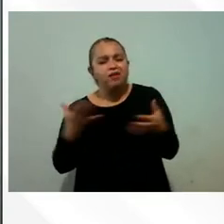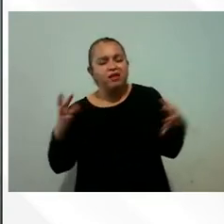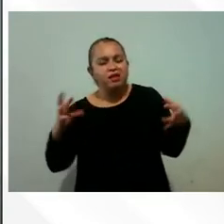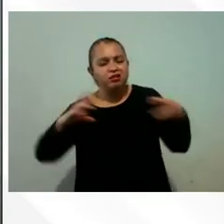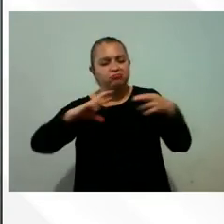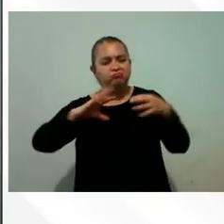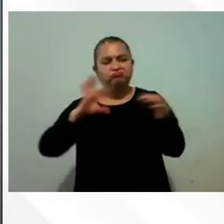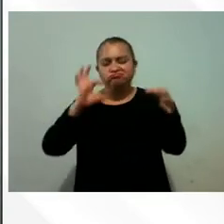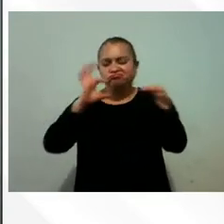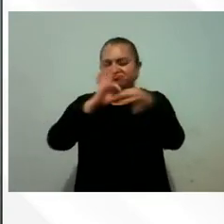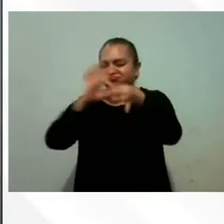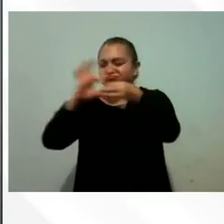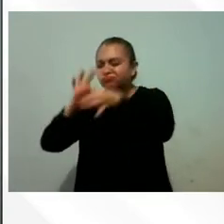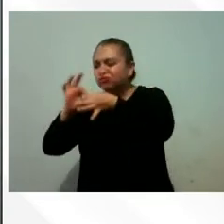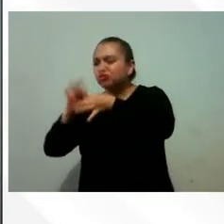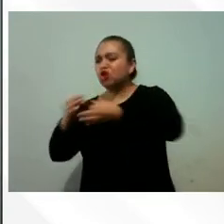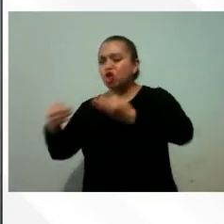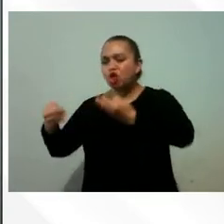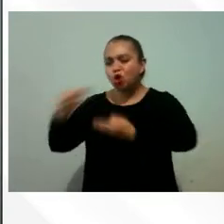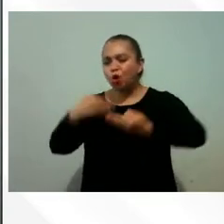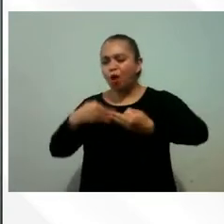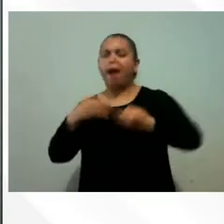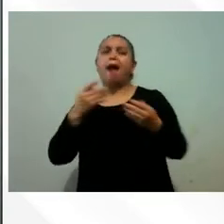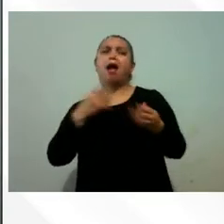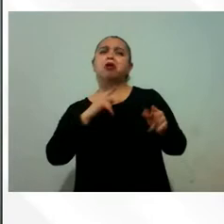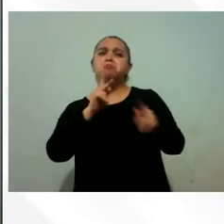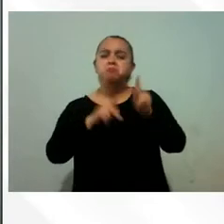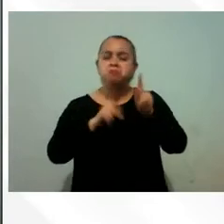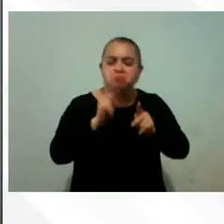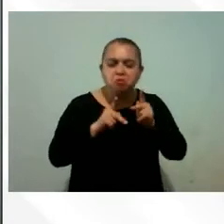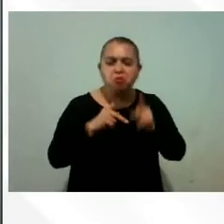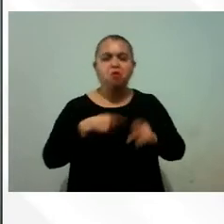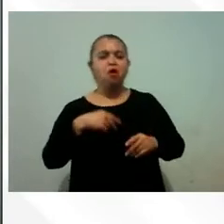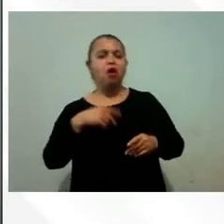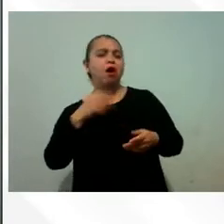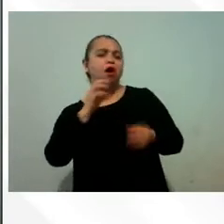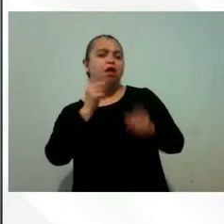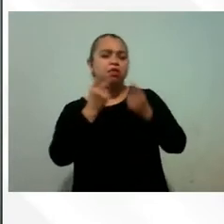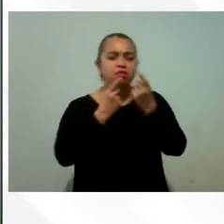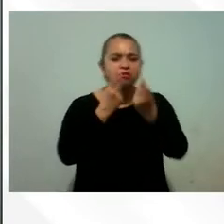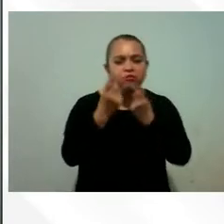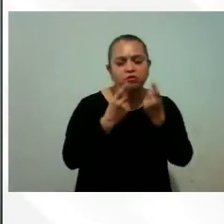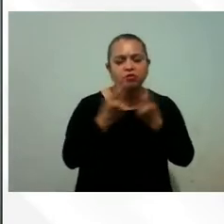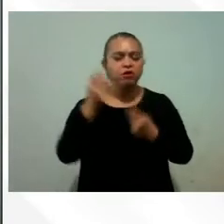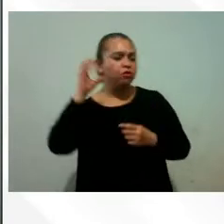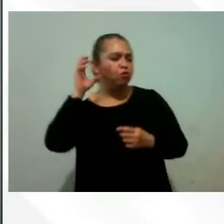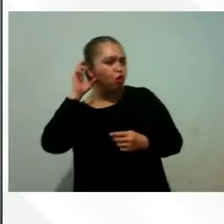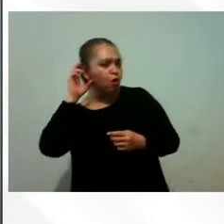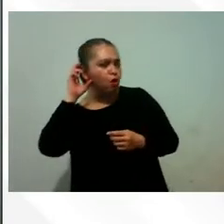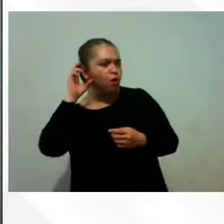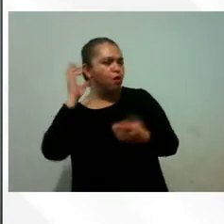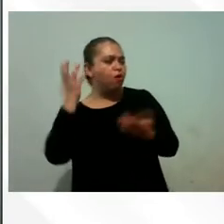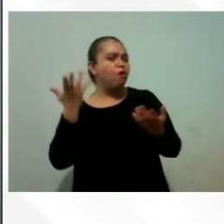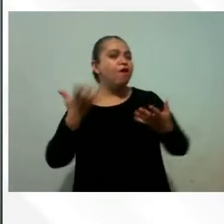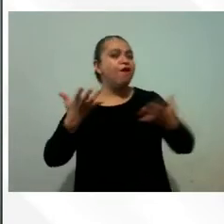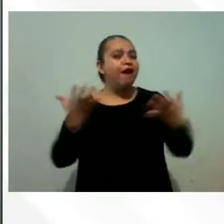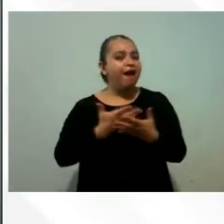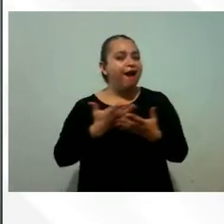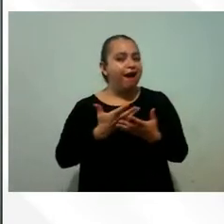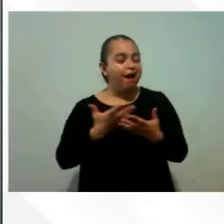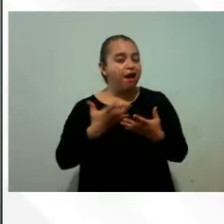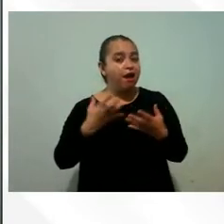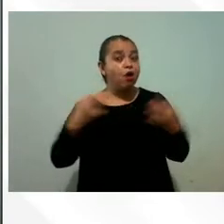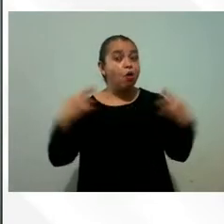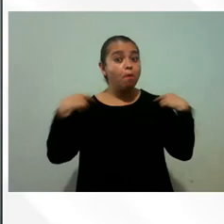hemos estado platicando, comentando, escuchando con nuestra labor como docentes?